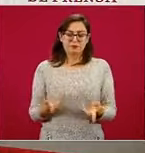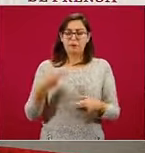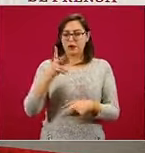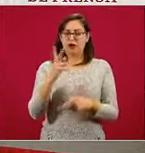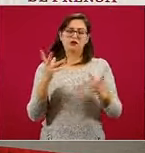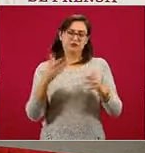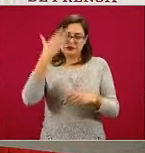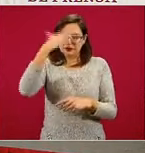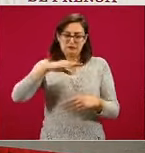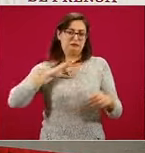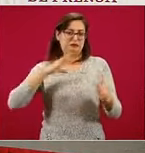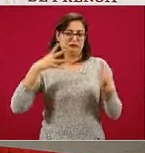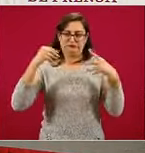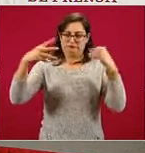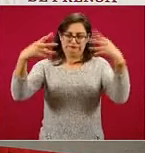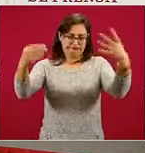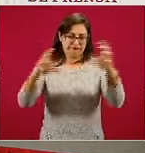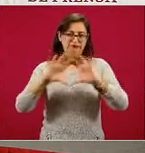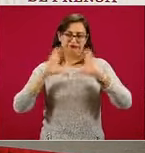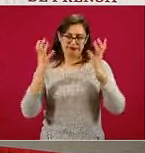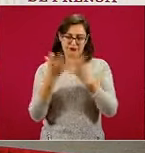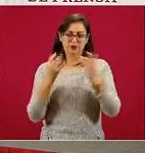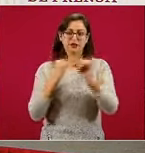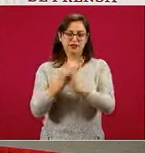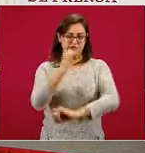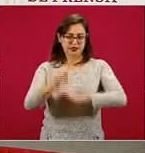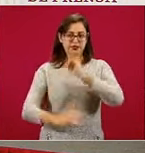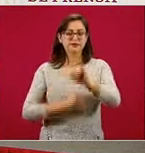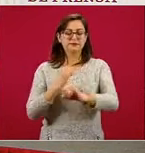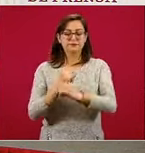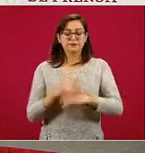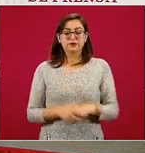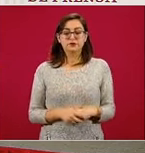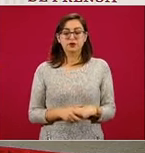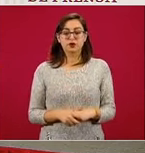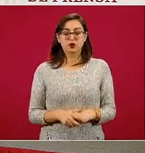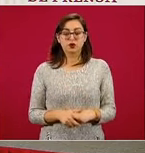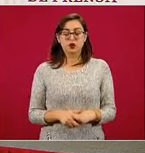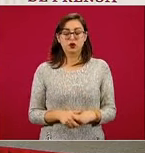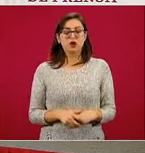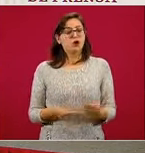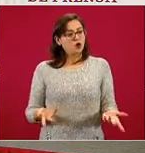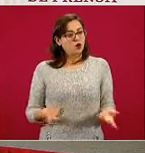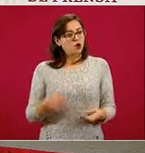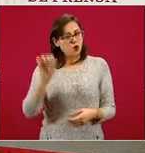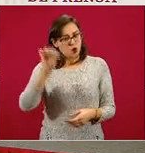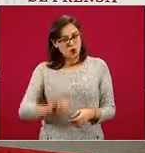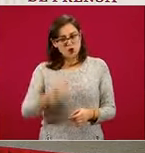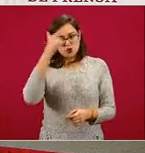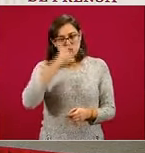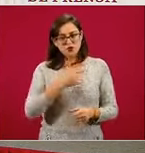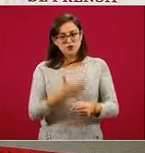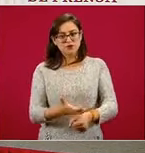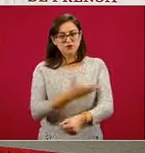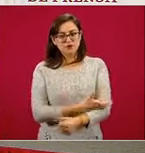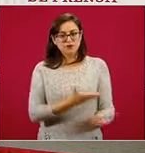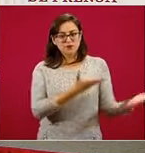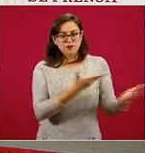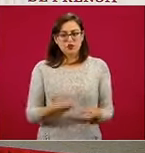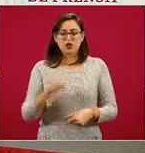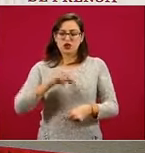pandemia por esta enfermedad. Esta noche agradezco la participación y el acompañamiento del